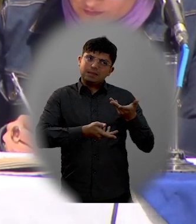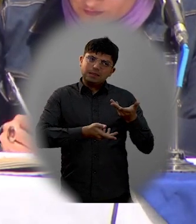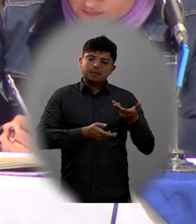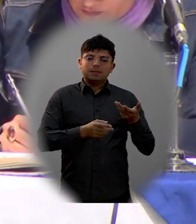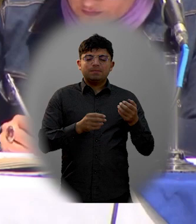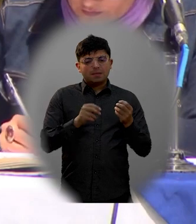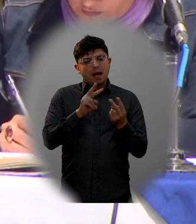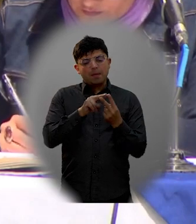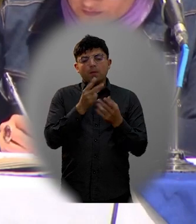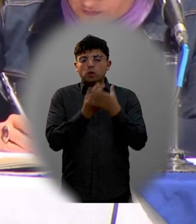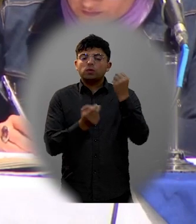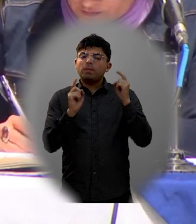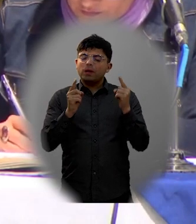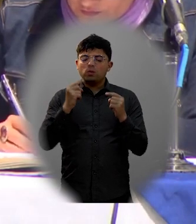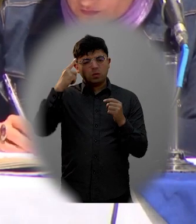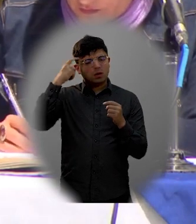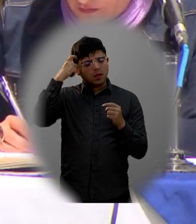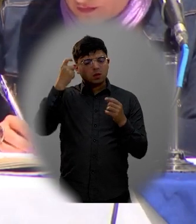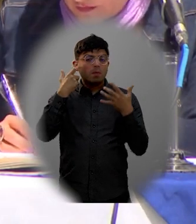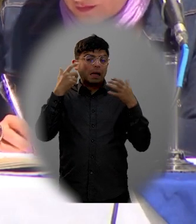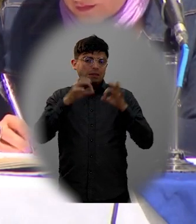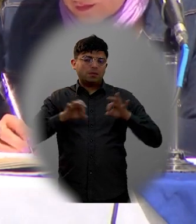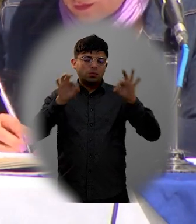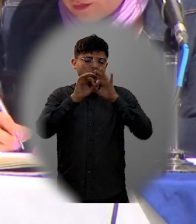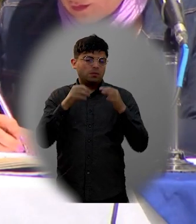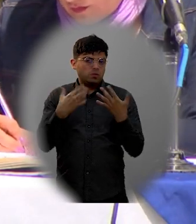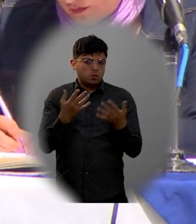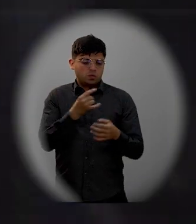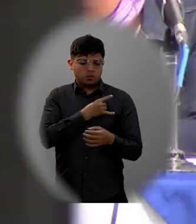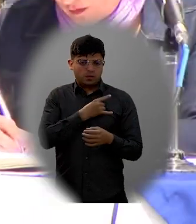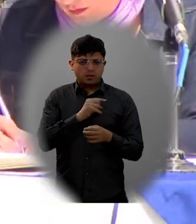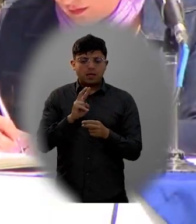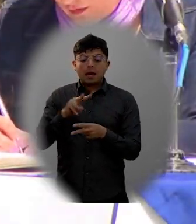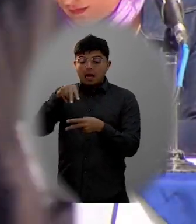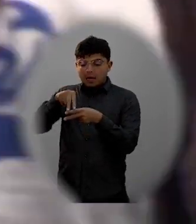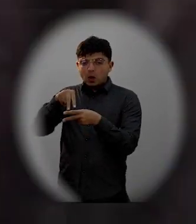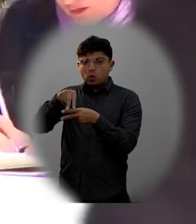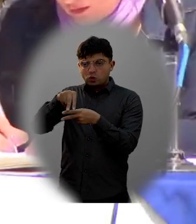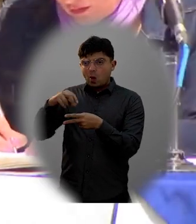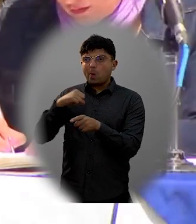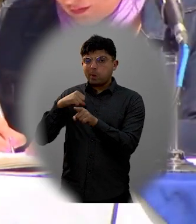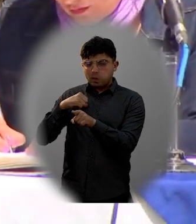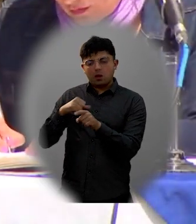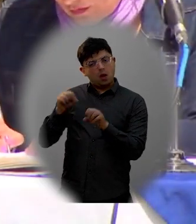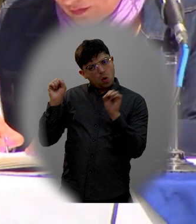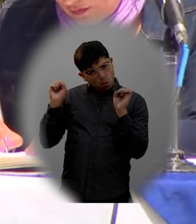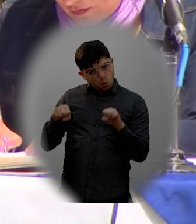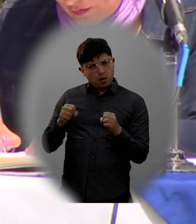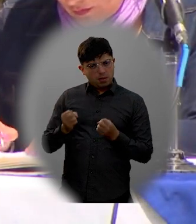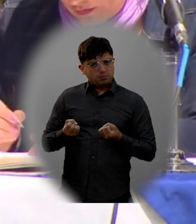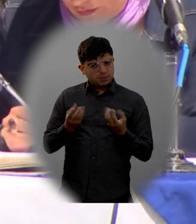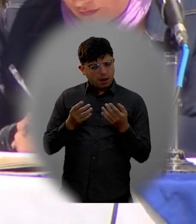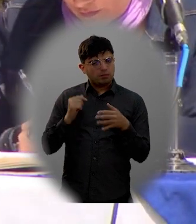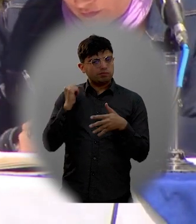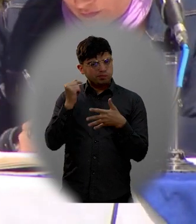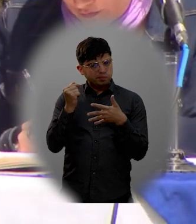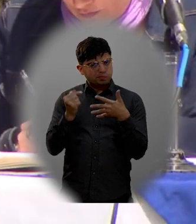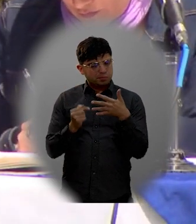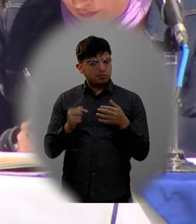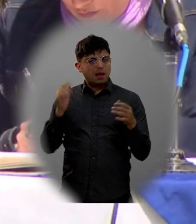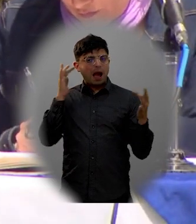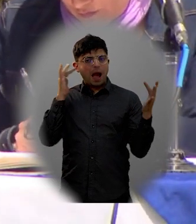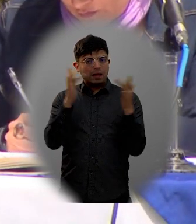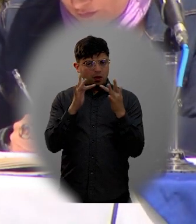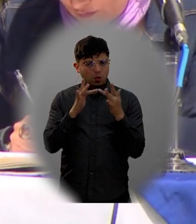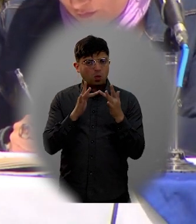reto fundamental y es cómo la universidad, con los recursos que tiene, puede realmente generar las condiciones